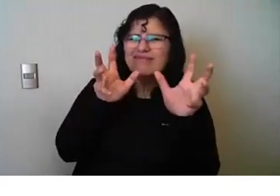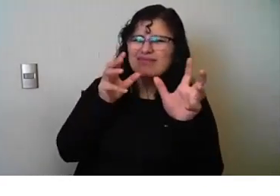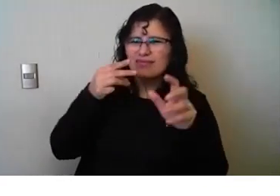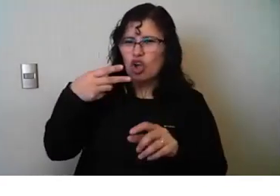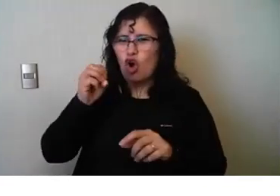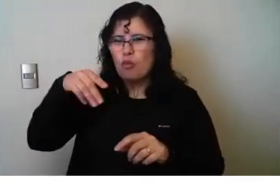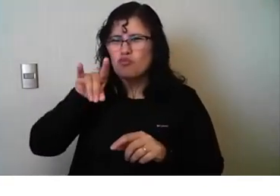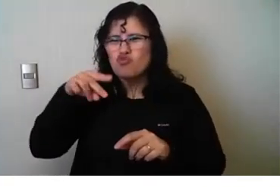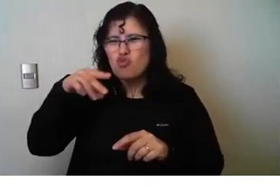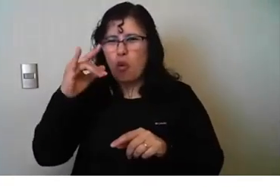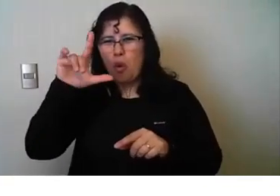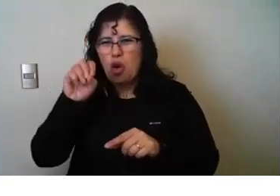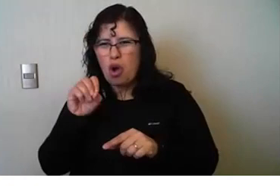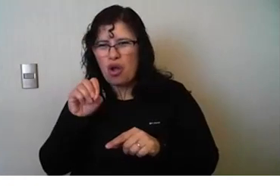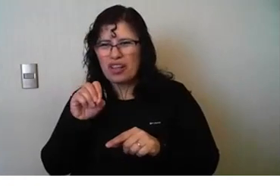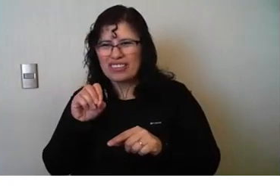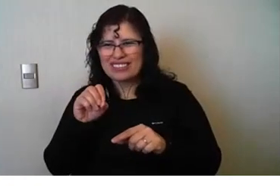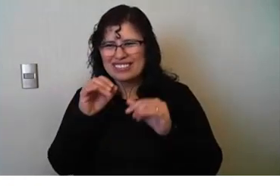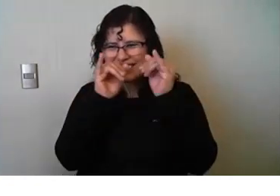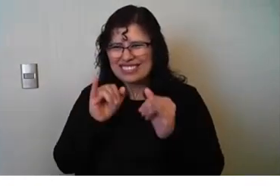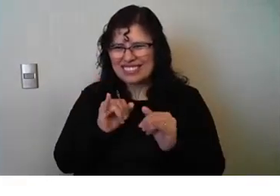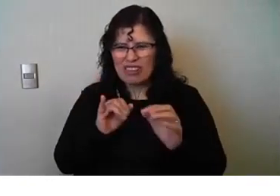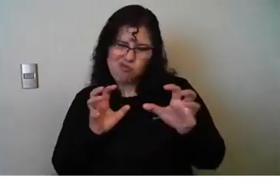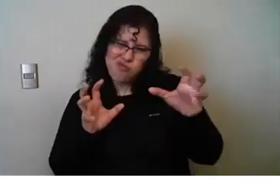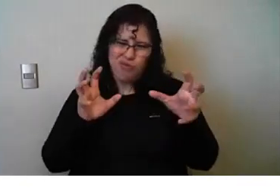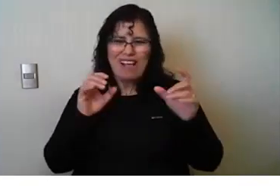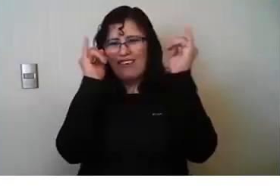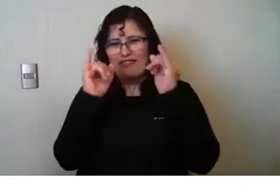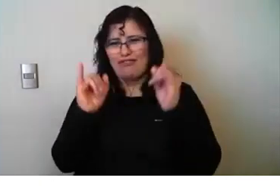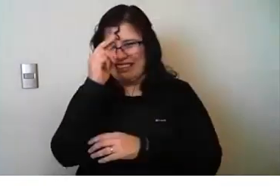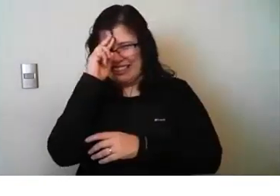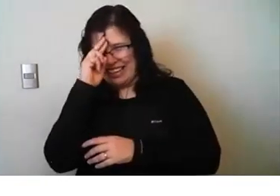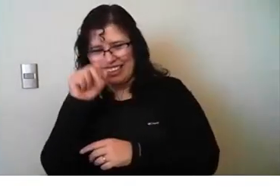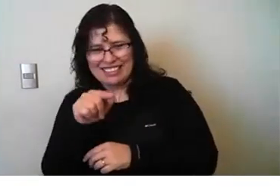estas figuras humanas un poco amorfas que corresponden